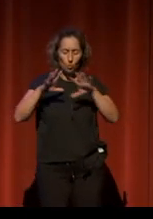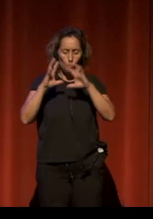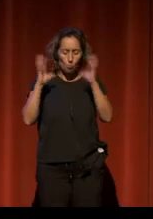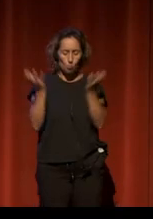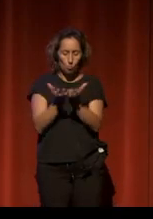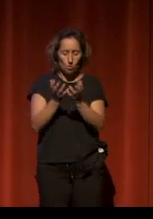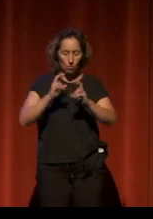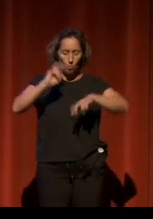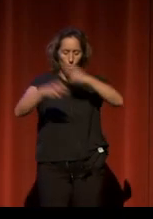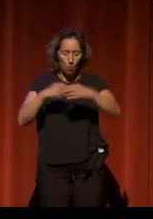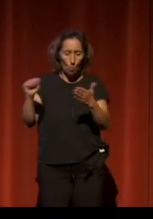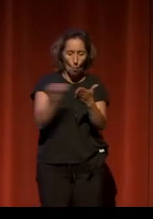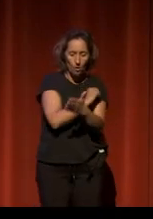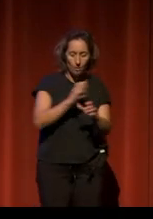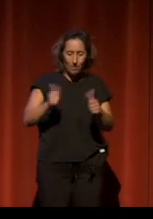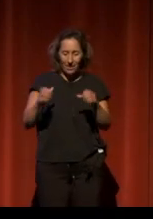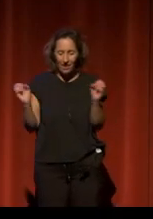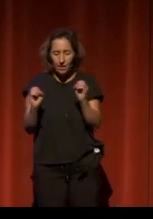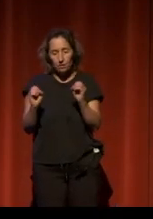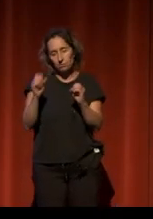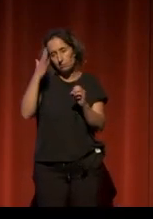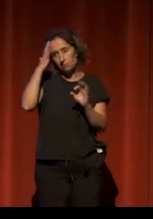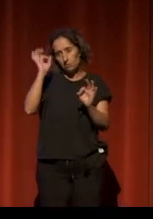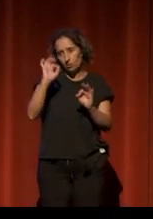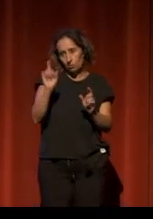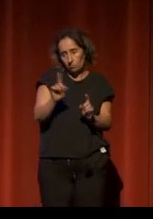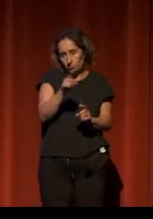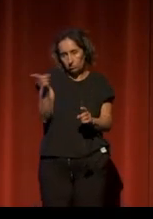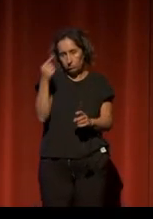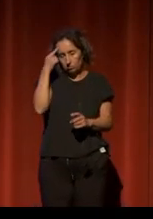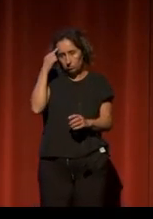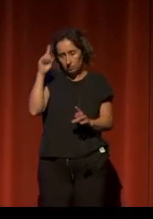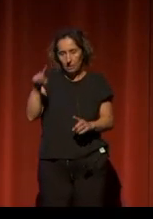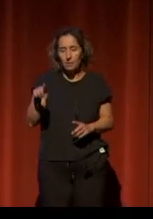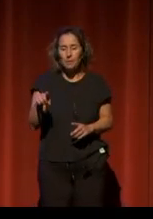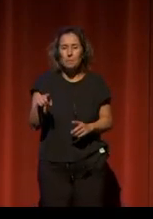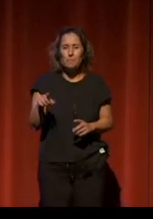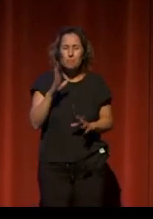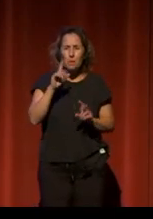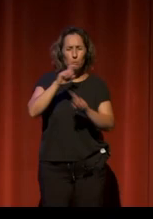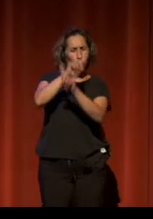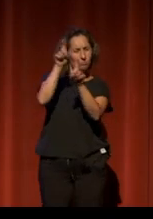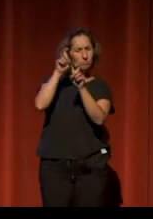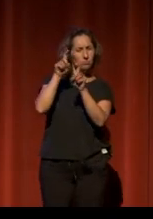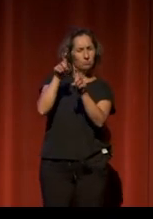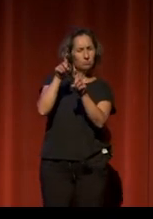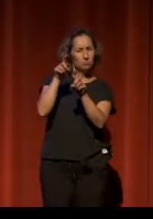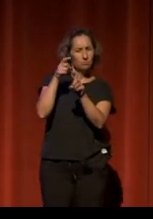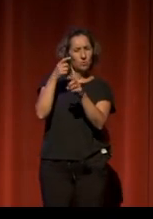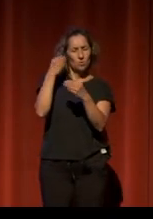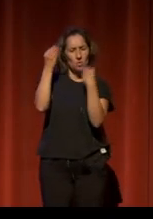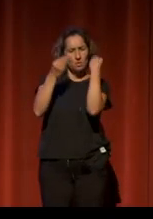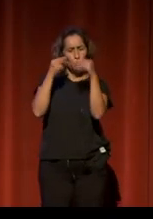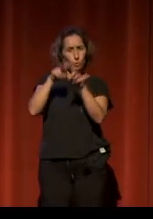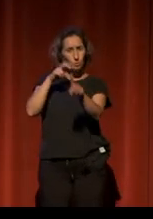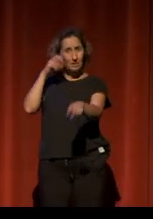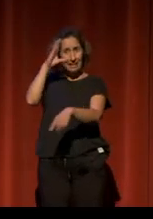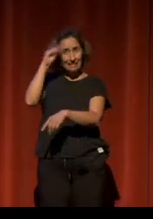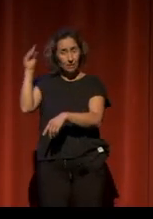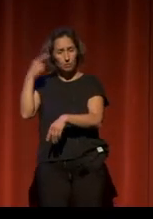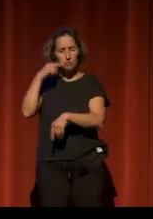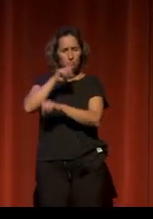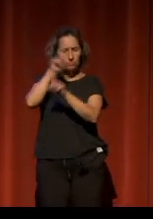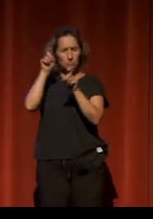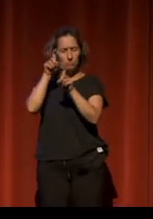que eso no somos tan ingenuos a estas alturas de la vida pero sí al menos para eh cuestionarlo No para confrontarlo intelectualmente y yo soy un